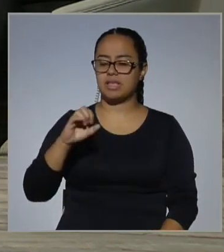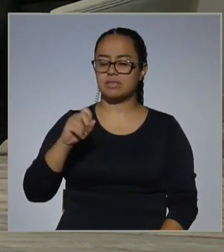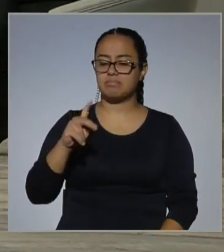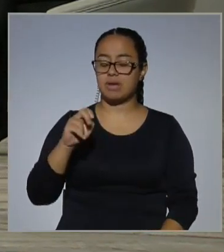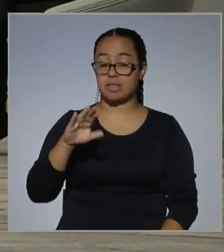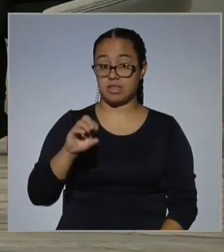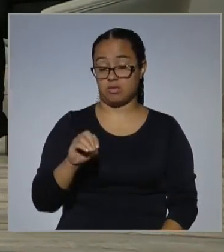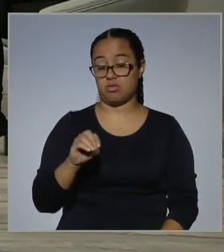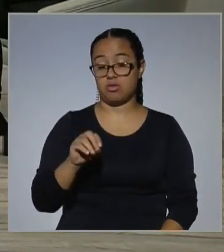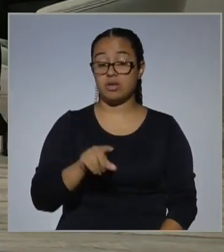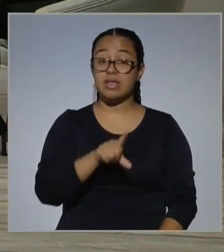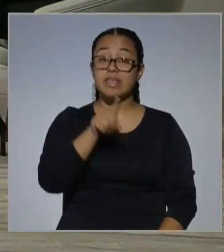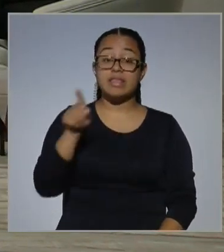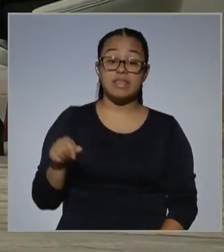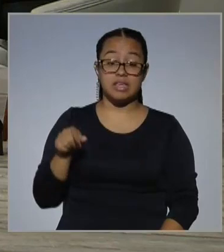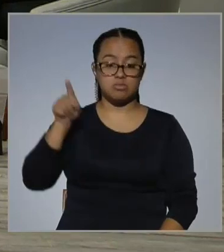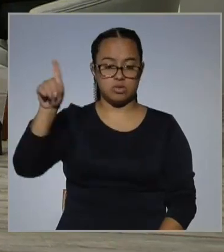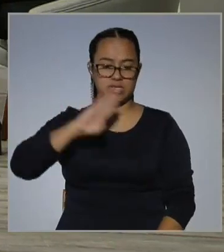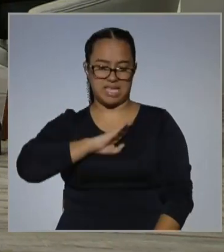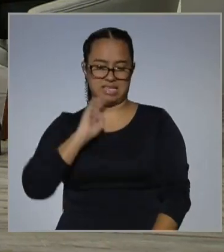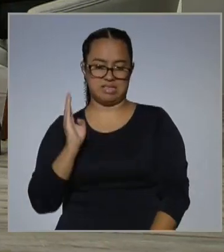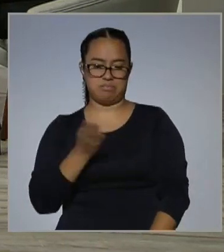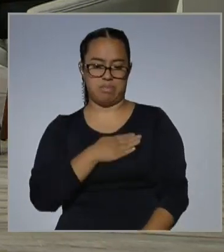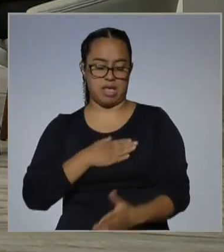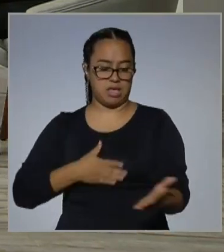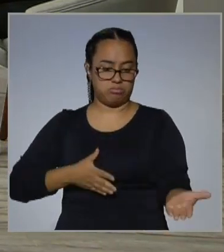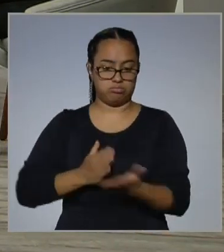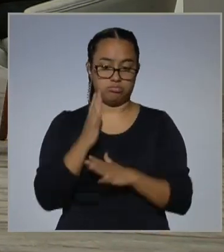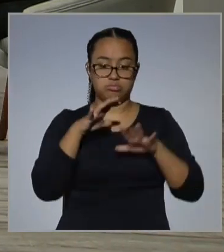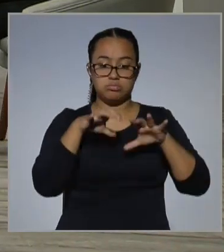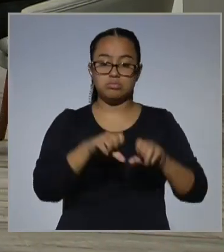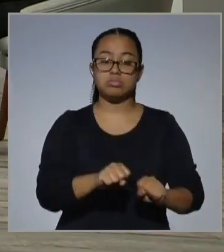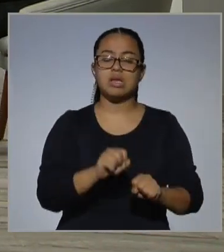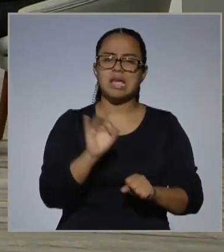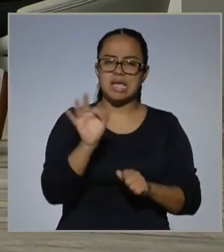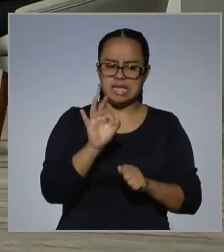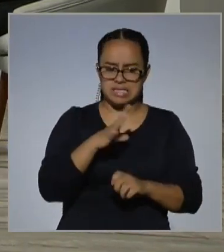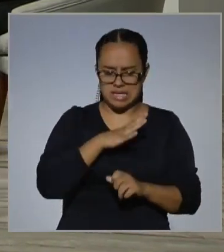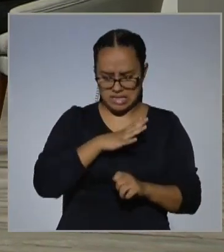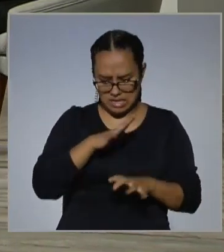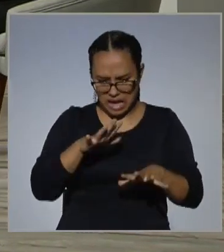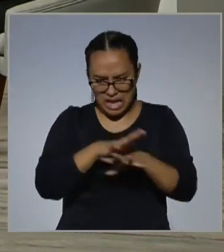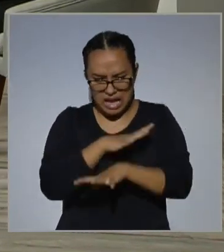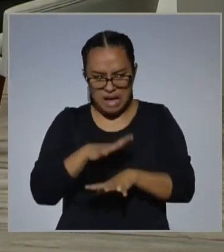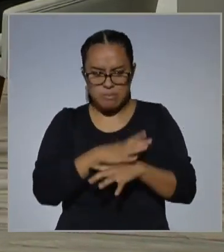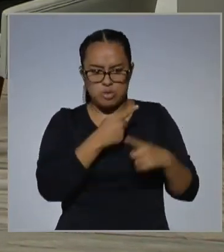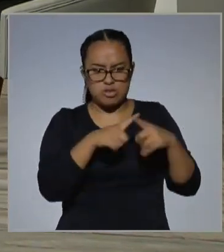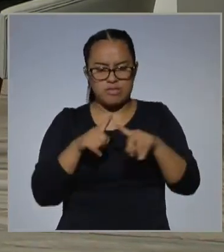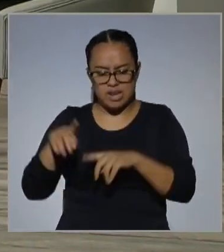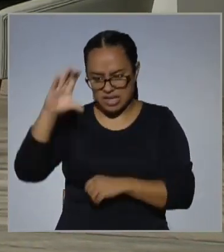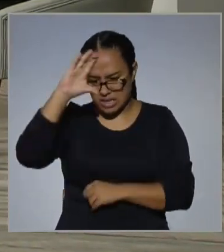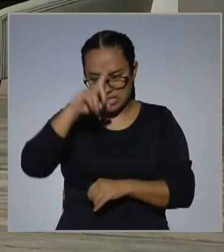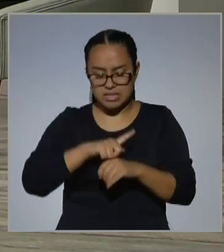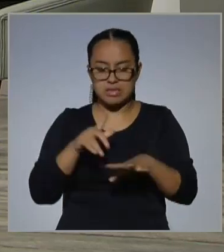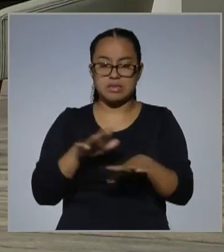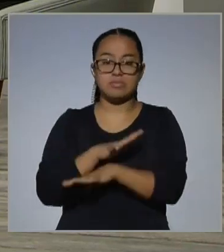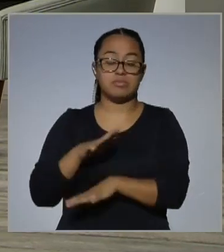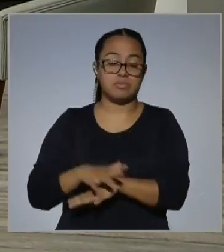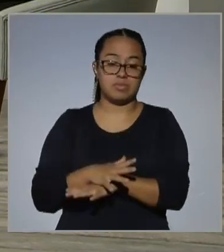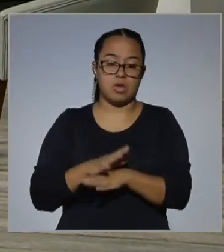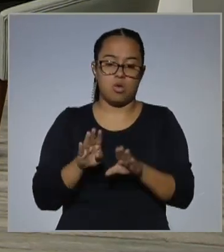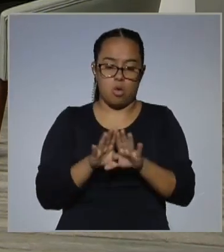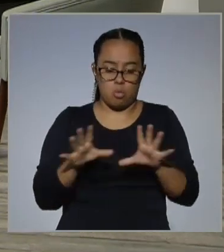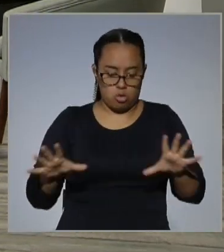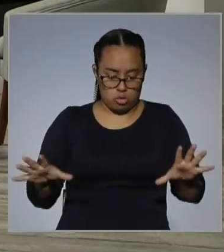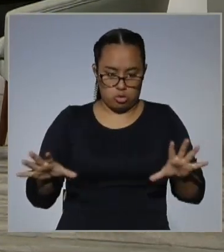después, al llegar los españoles, pues tuvo que haber acomodos culturales, ¿no? Esta que decimos